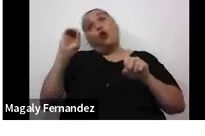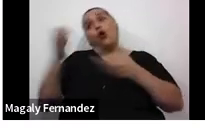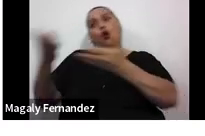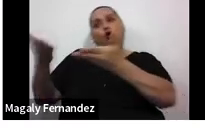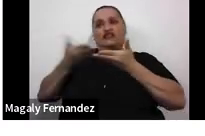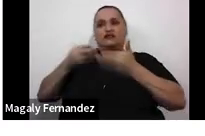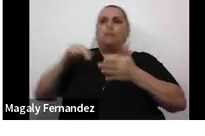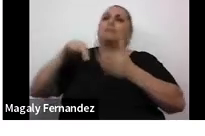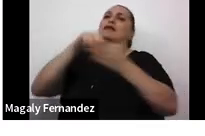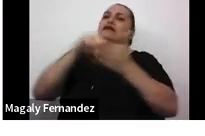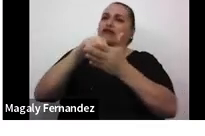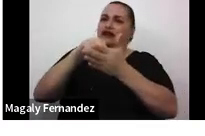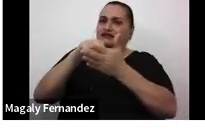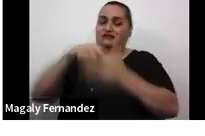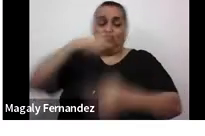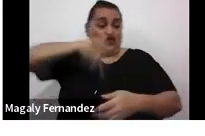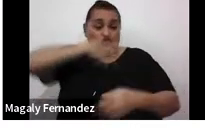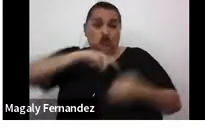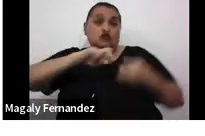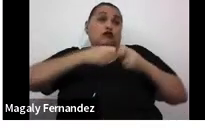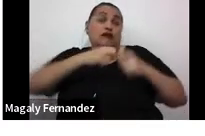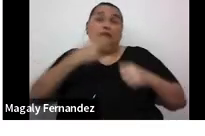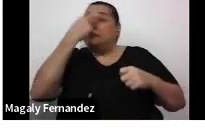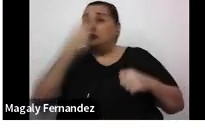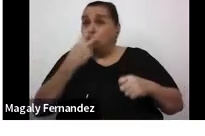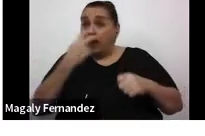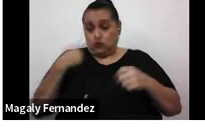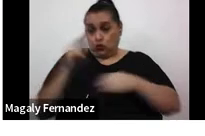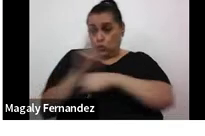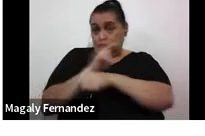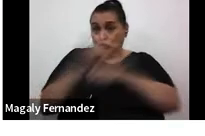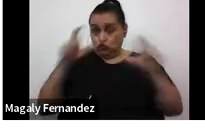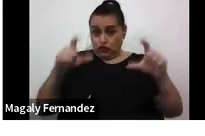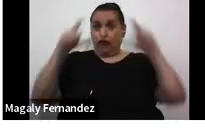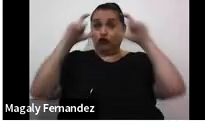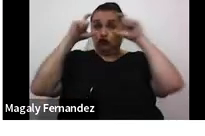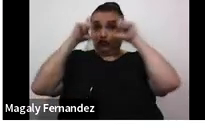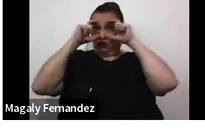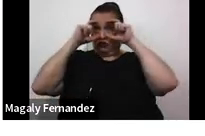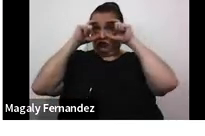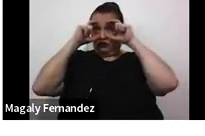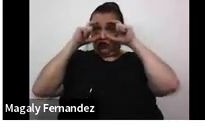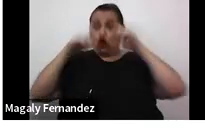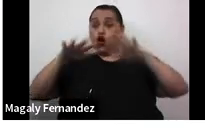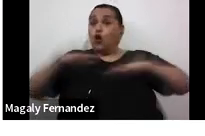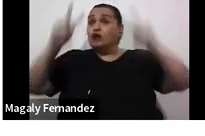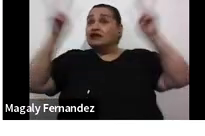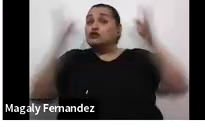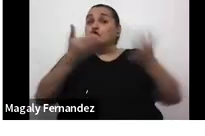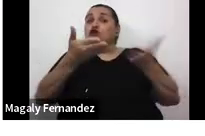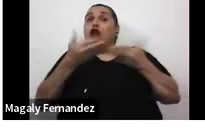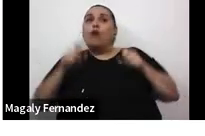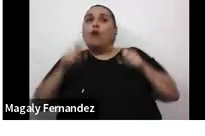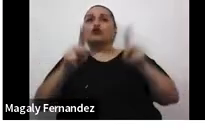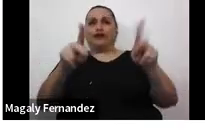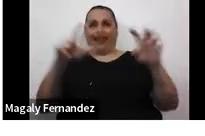tenemos problemas visuales pero usamos lentes nos el contexto nos está ofreciendo una oportunidad